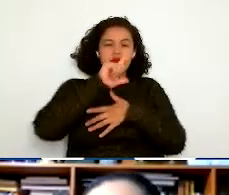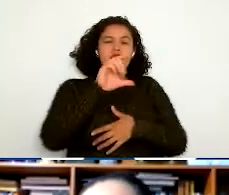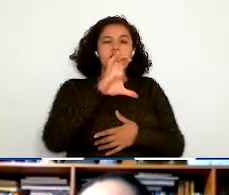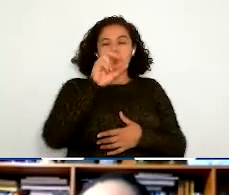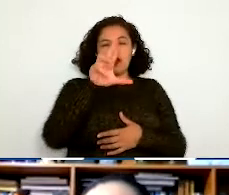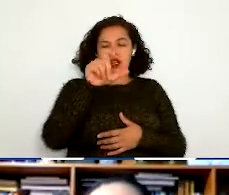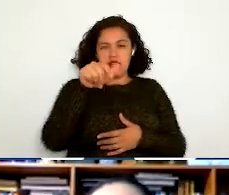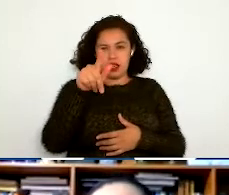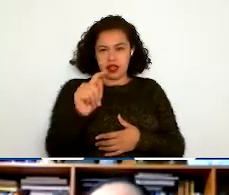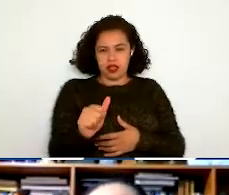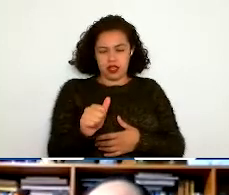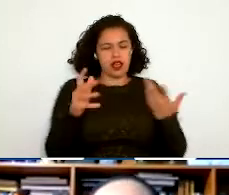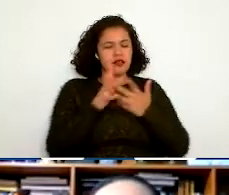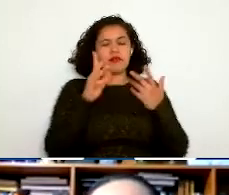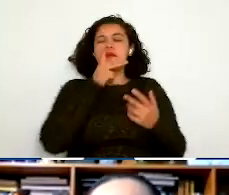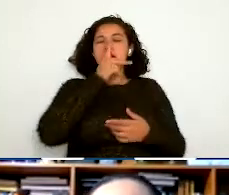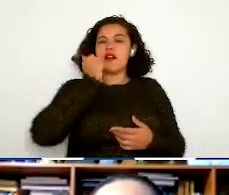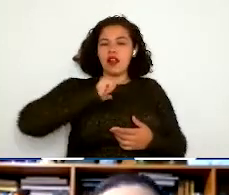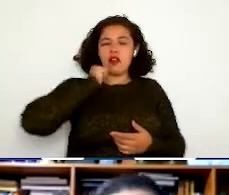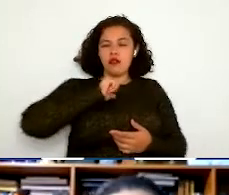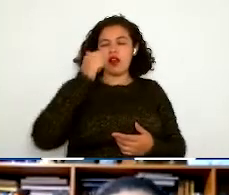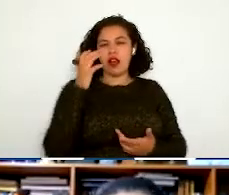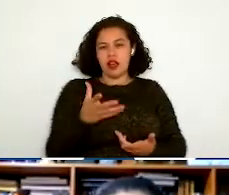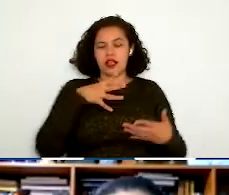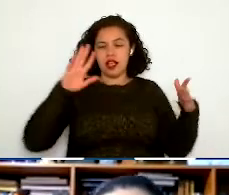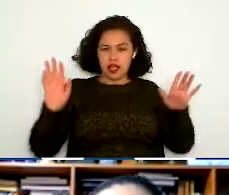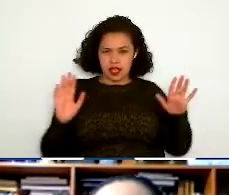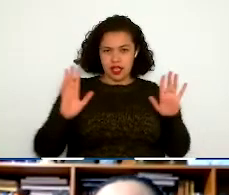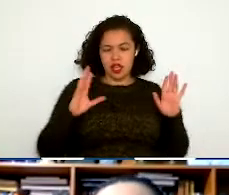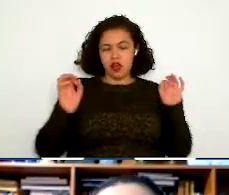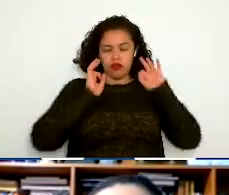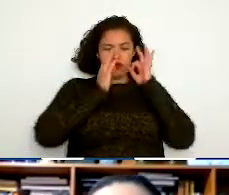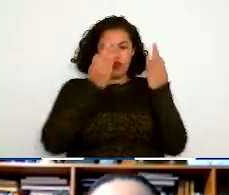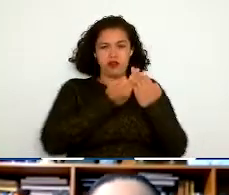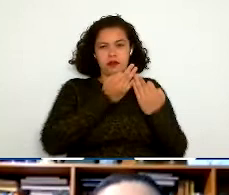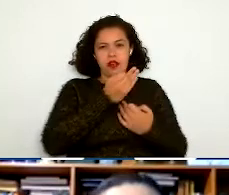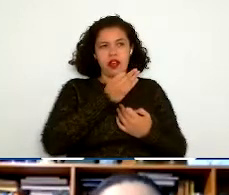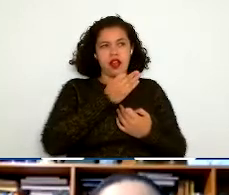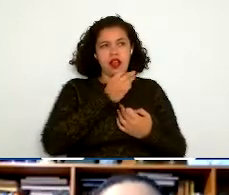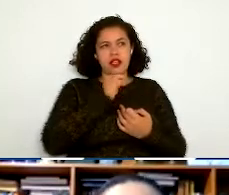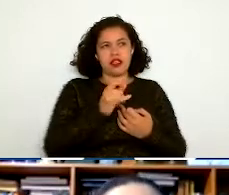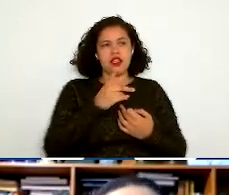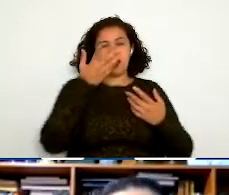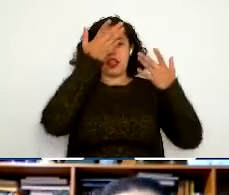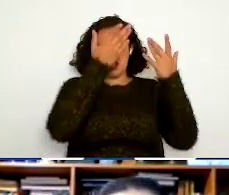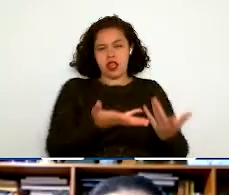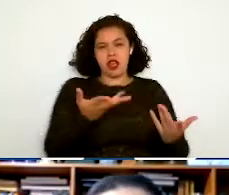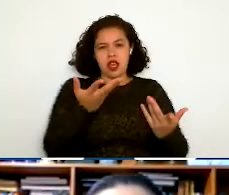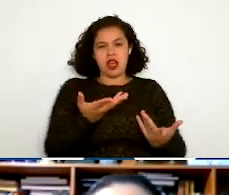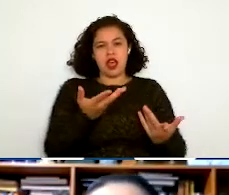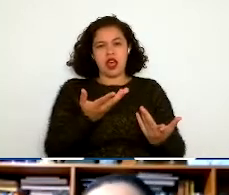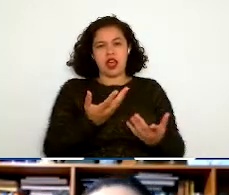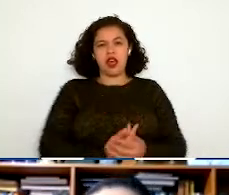otra cosa más que esa característica o ese modo, ¿no?, de ver o de ser inherente a cualquiera